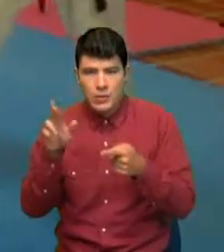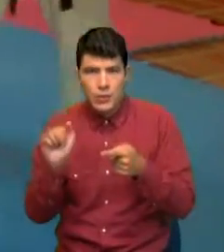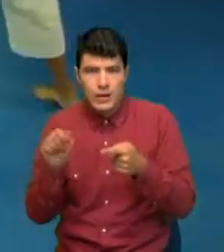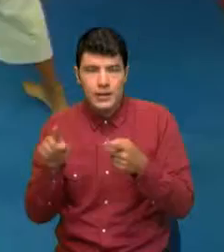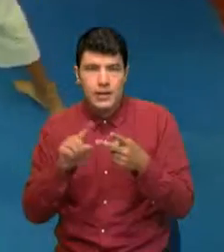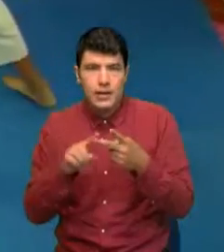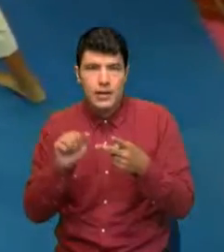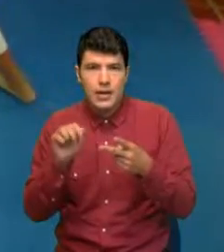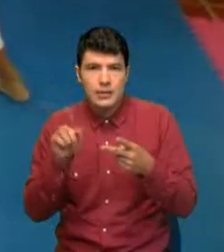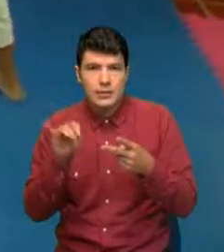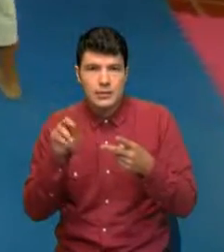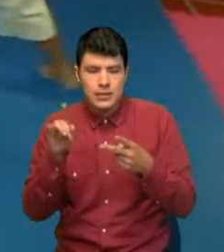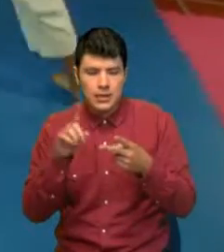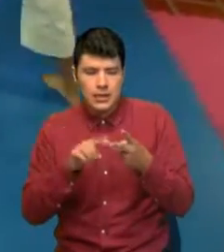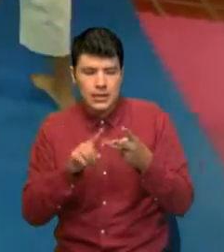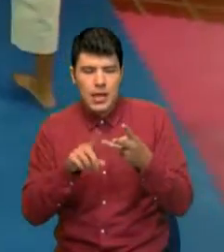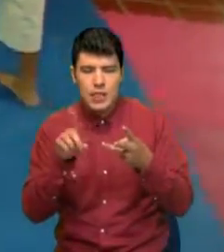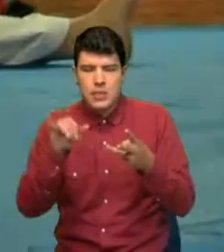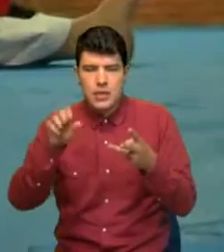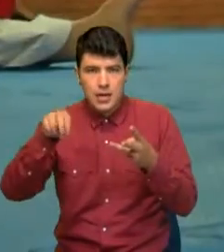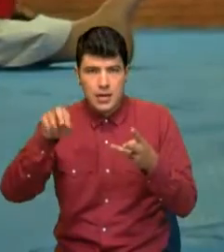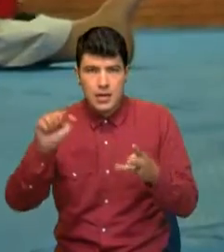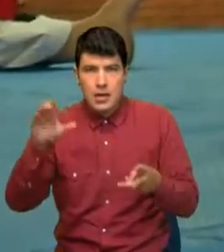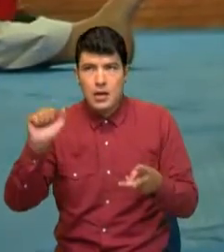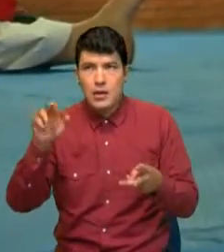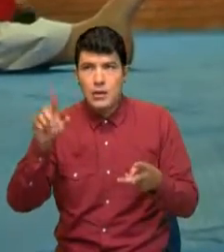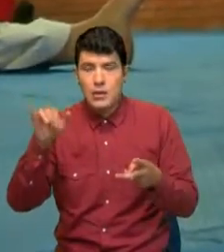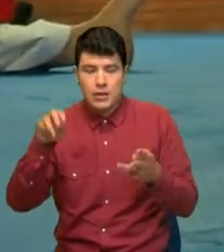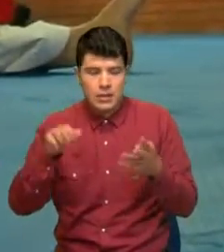aguirre estricto y jano y diana carolina ramírez y en masculino